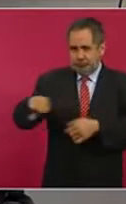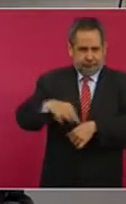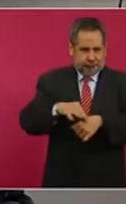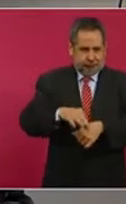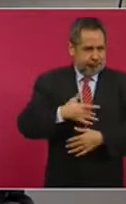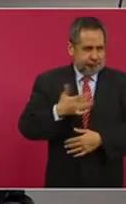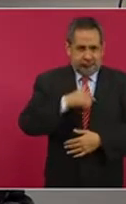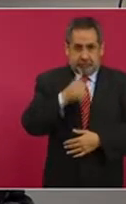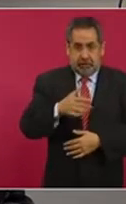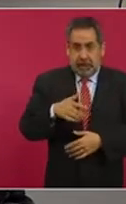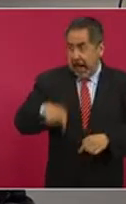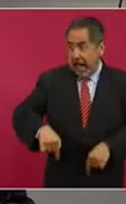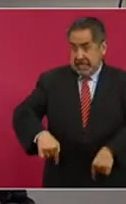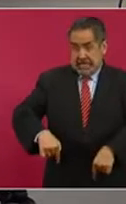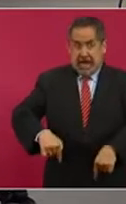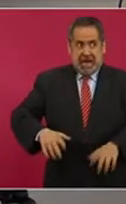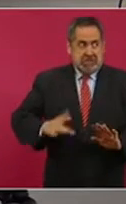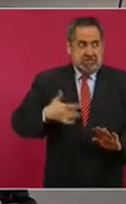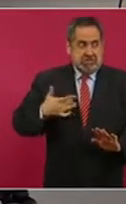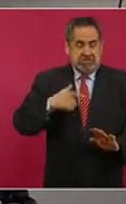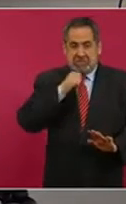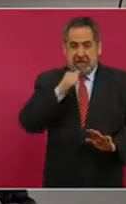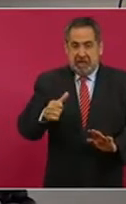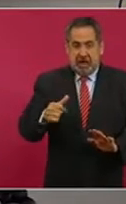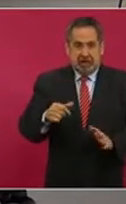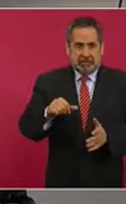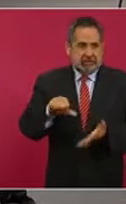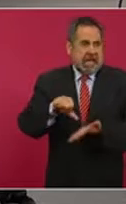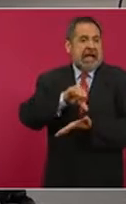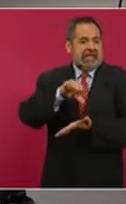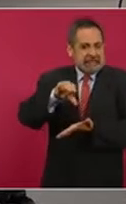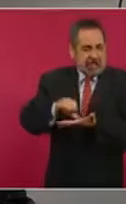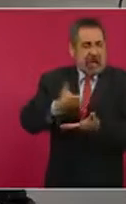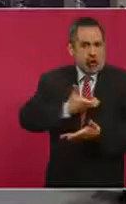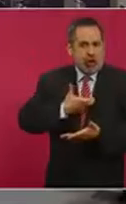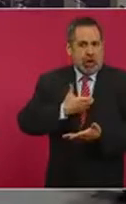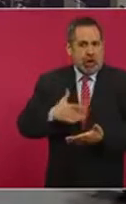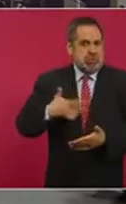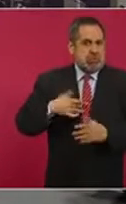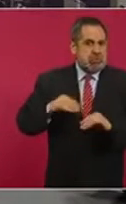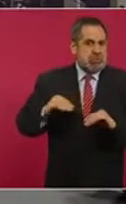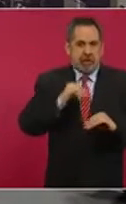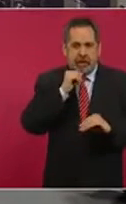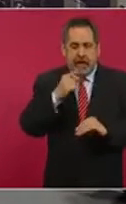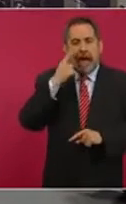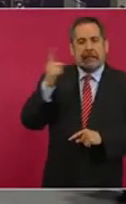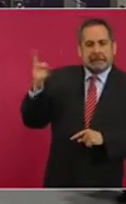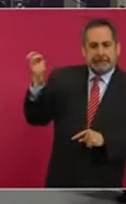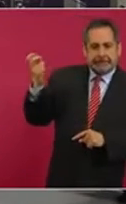ustedes, cuando menos aquí en el centro. Ahí está.